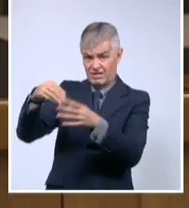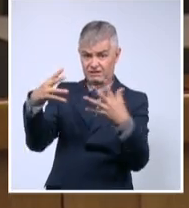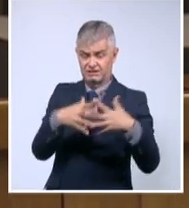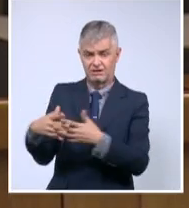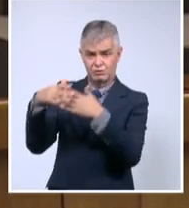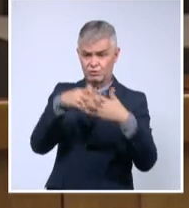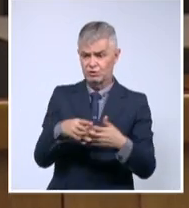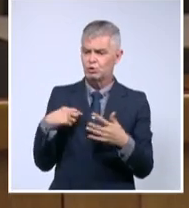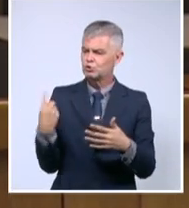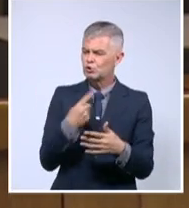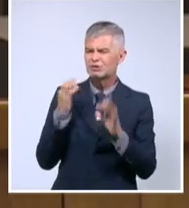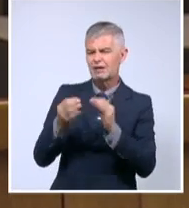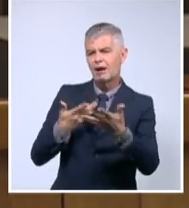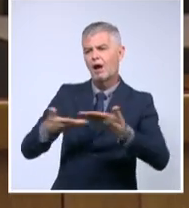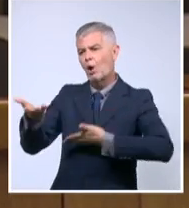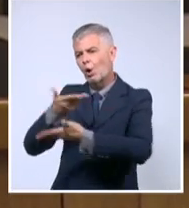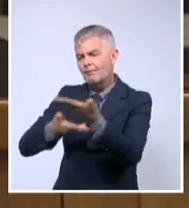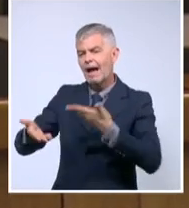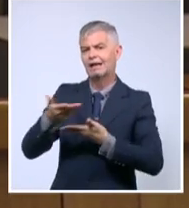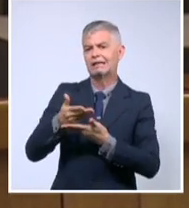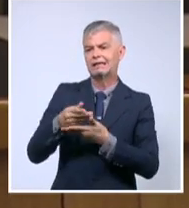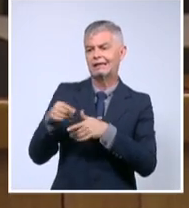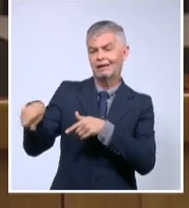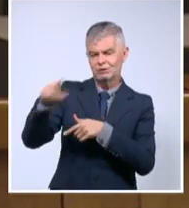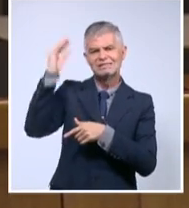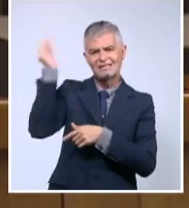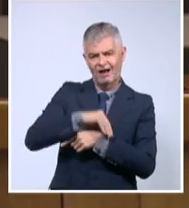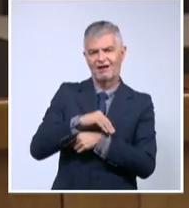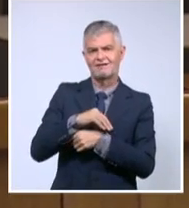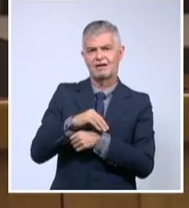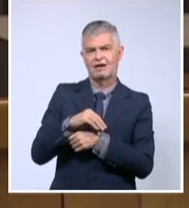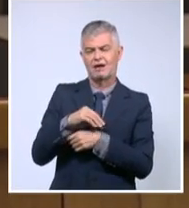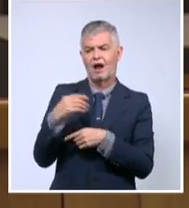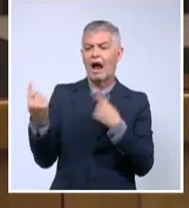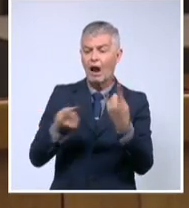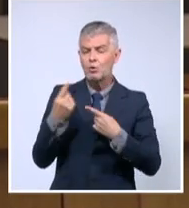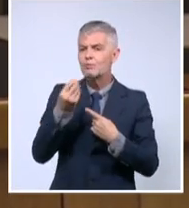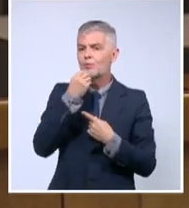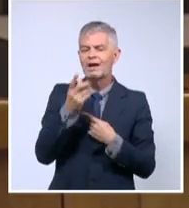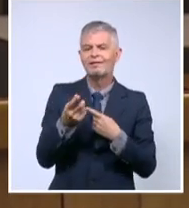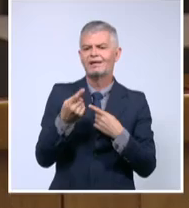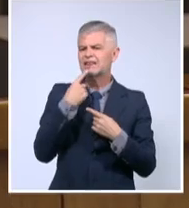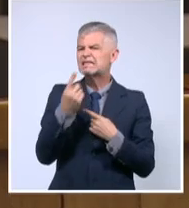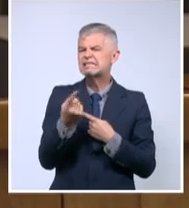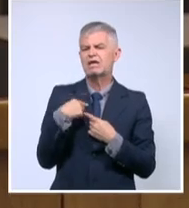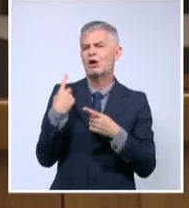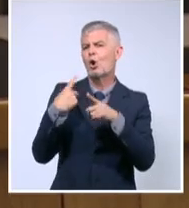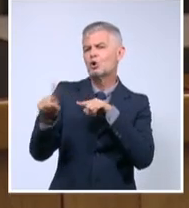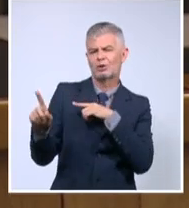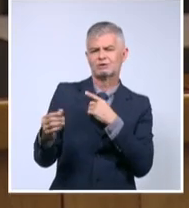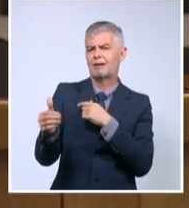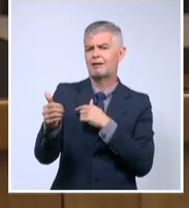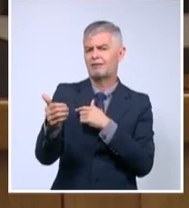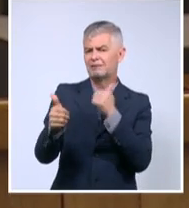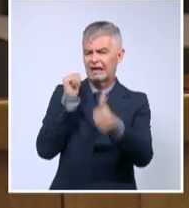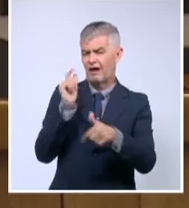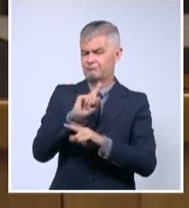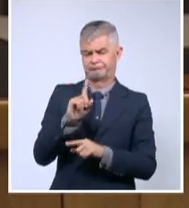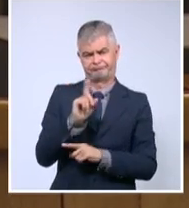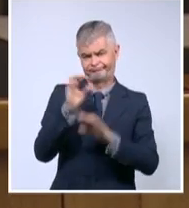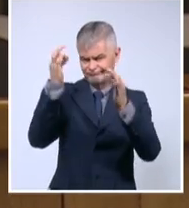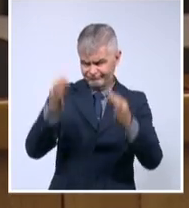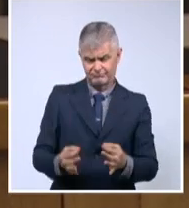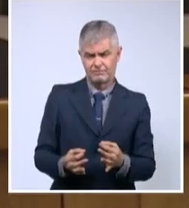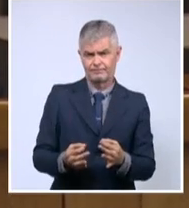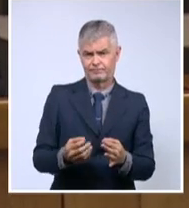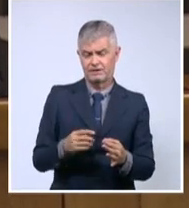compartido durante años y nos sorprendería que alguien aún pudiera argumentar lo contrario. Ningún gobernante podría justificar desde el punto de